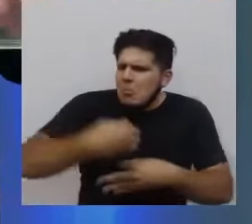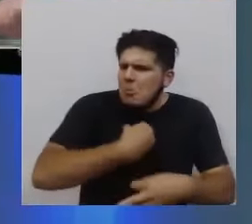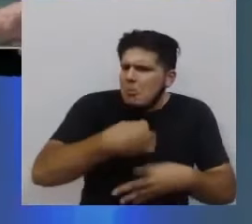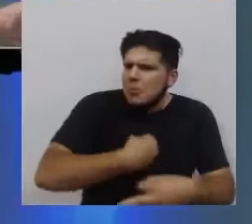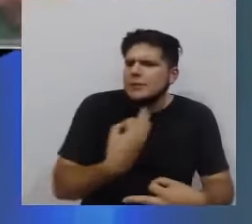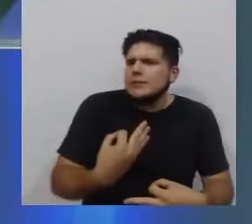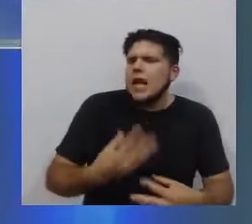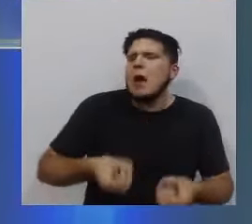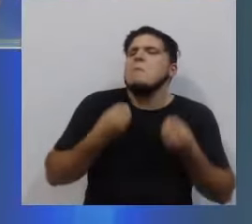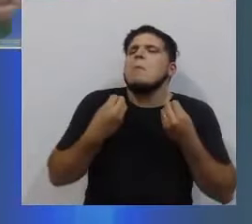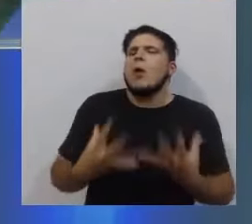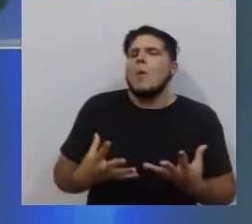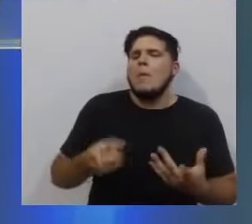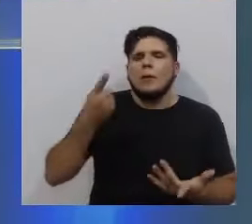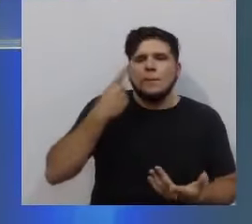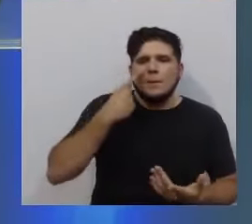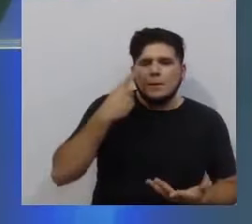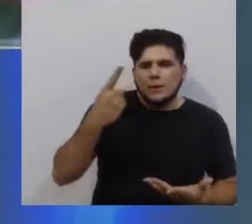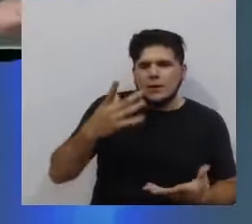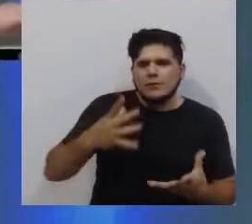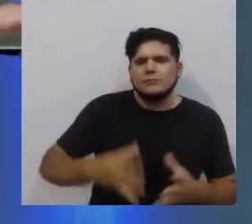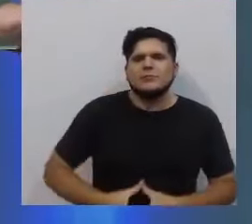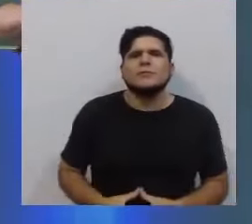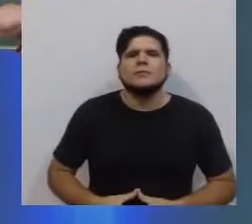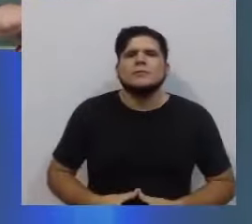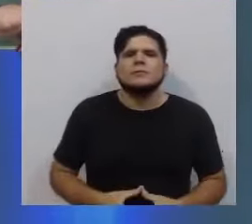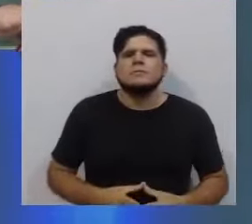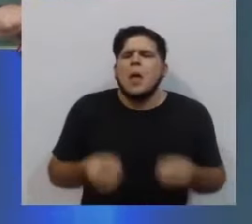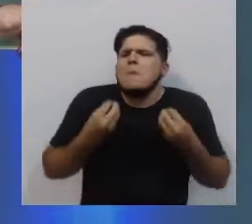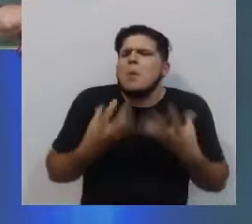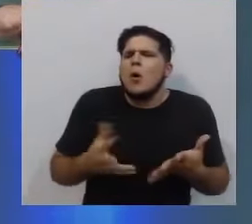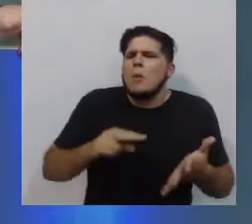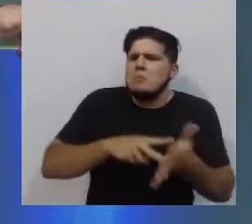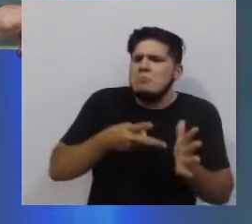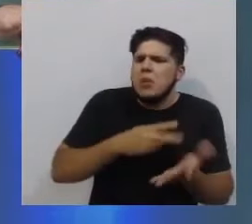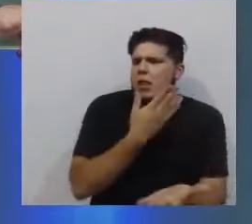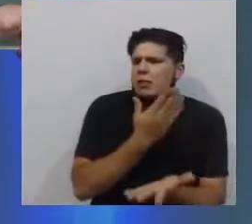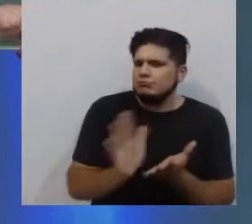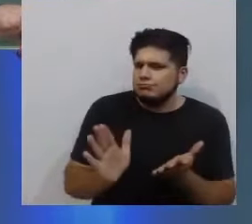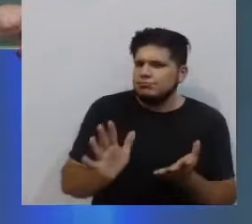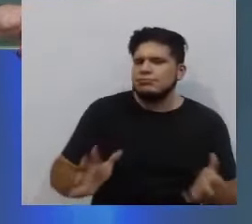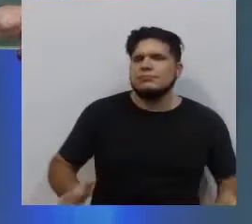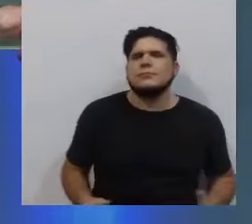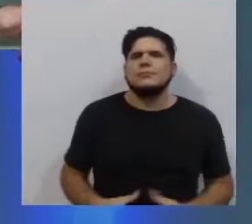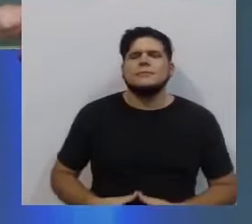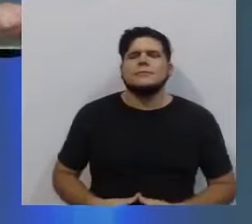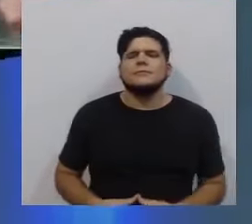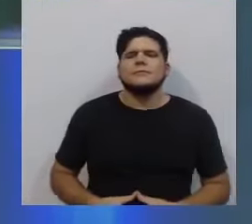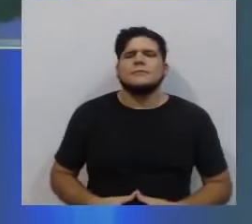punto y coma entonces dice el señor entonces